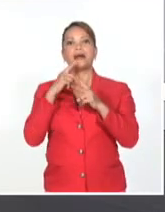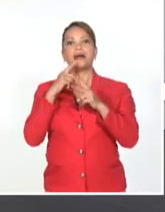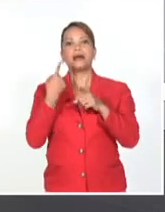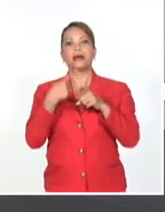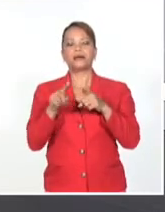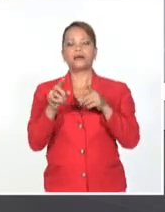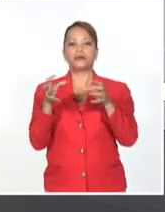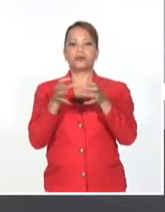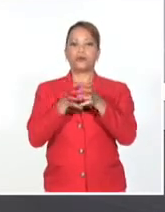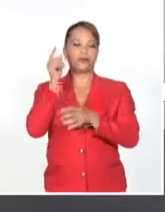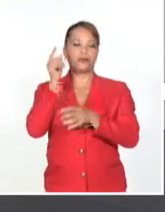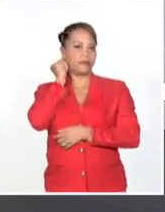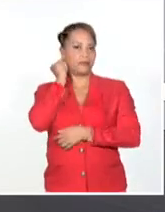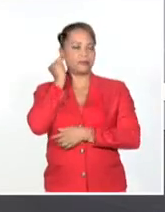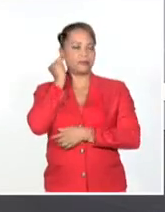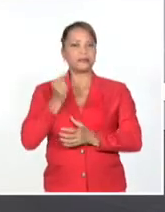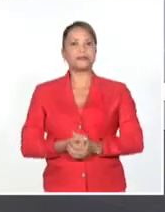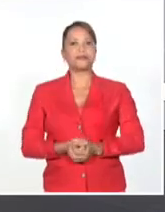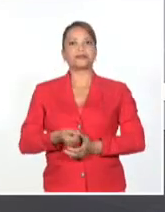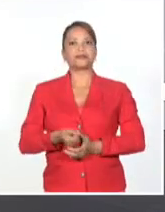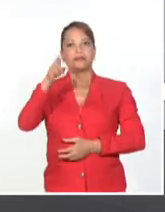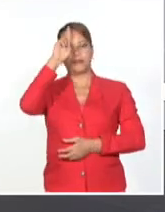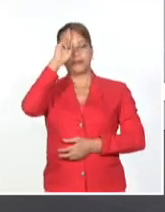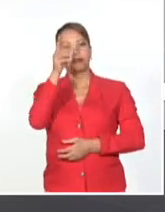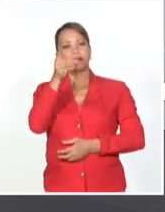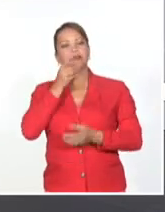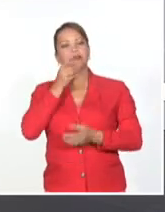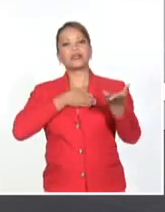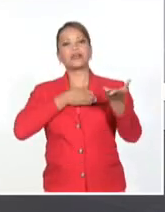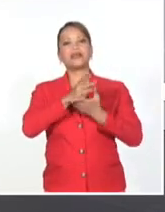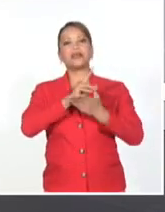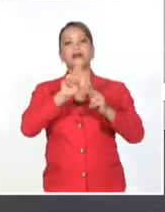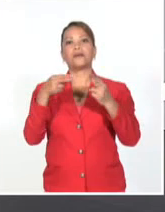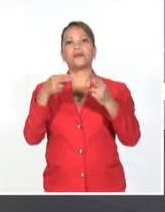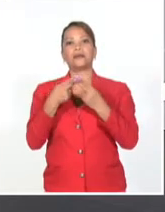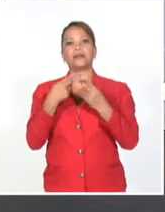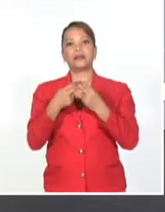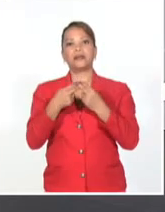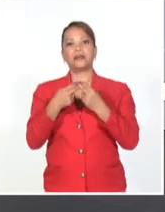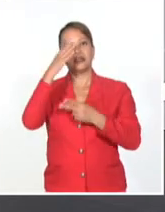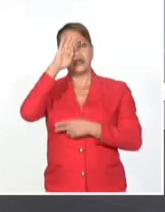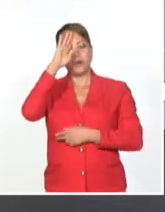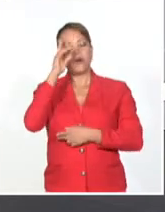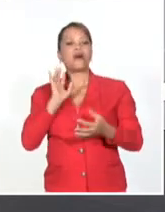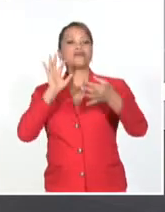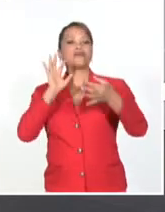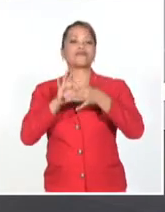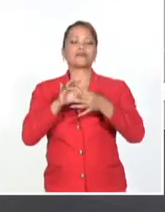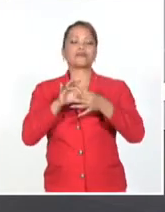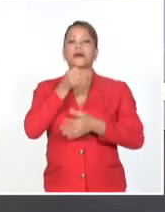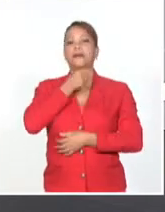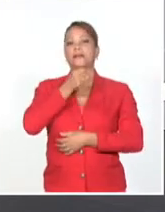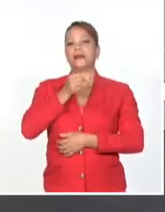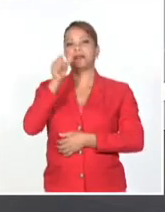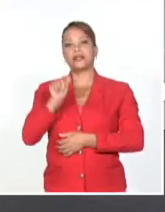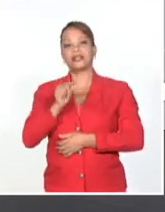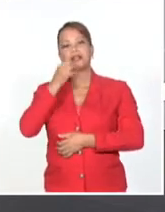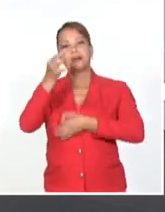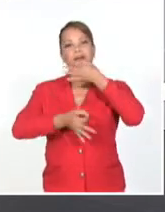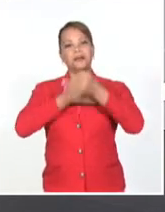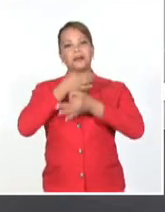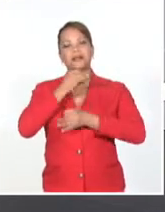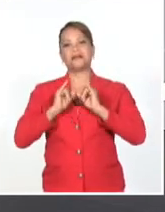femenino. Mientras, en República Dominicana continúa el actuar cubano y ahora tenemos contacto con Michael Martín Gallego, quien nos trae detalles desde